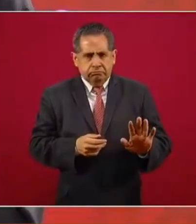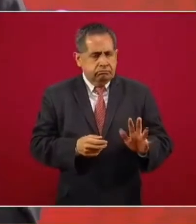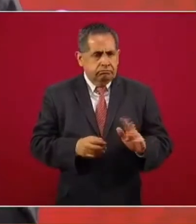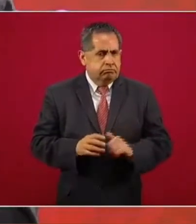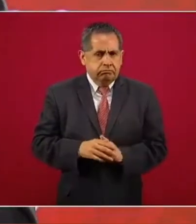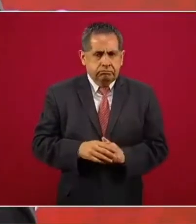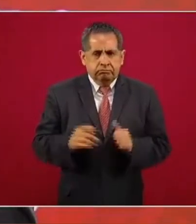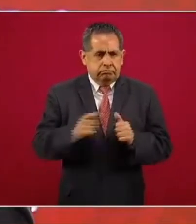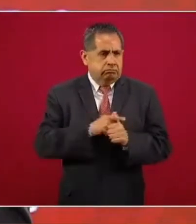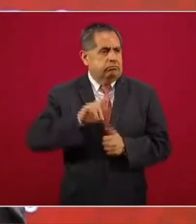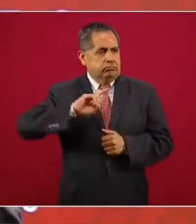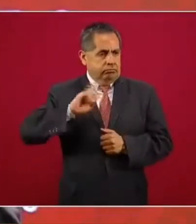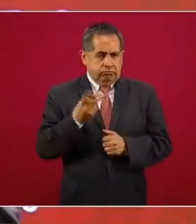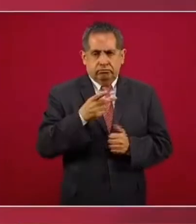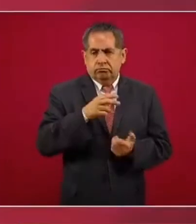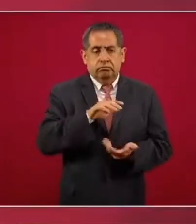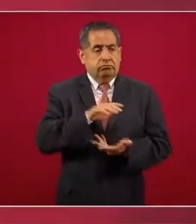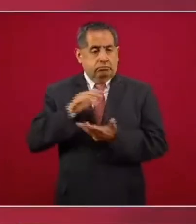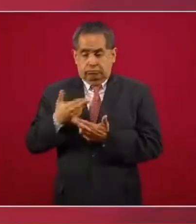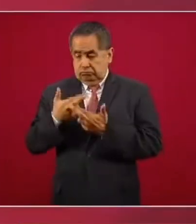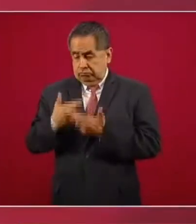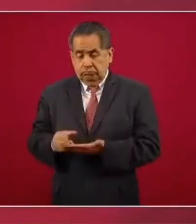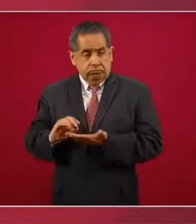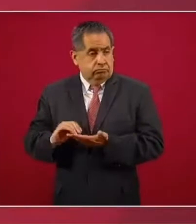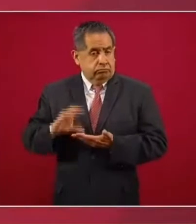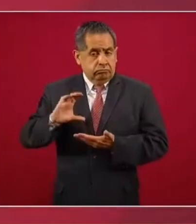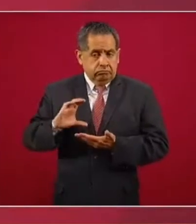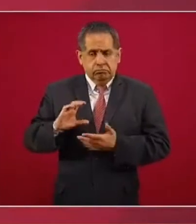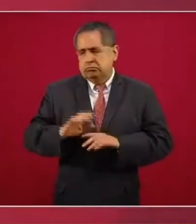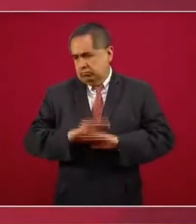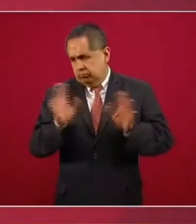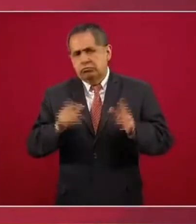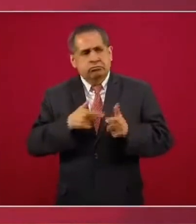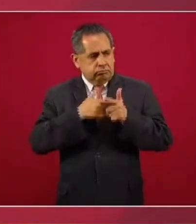si no recuperamos lo que